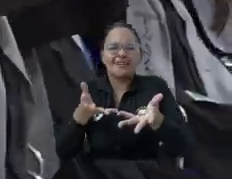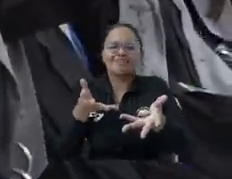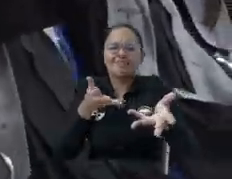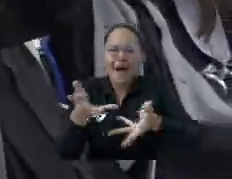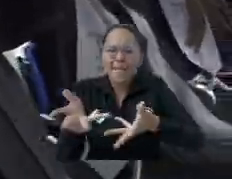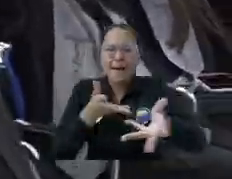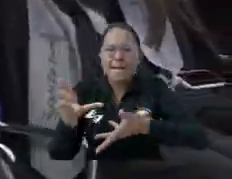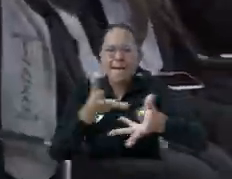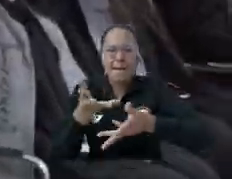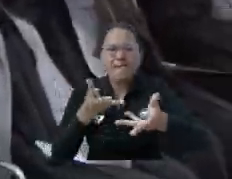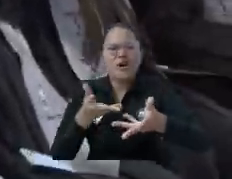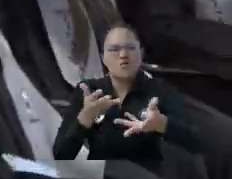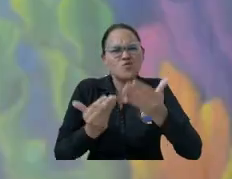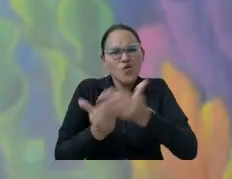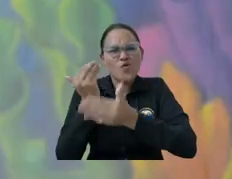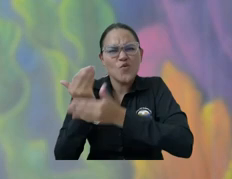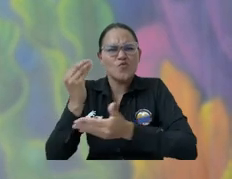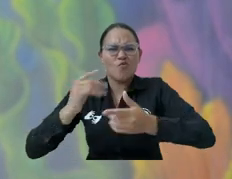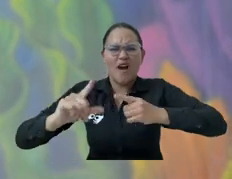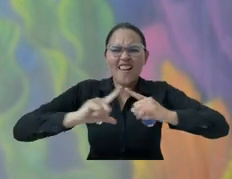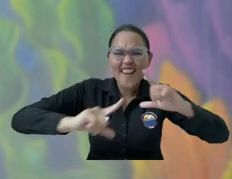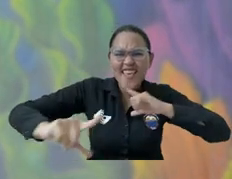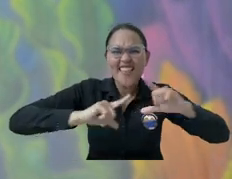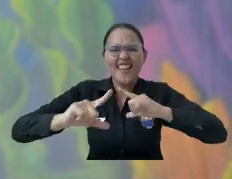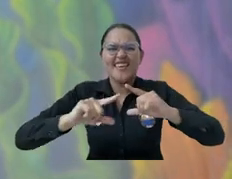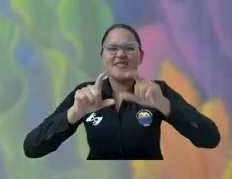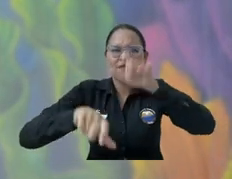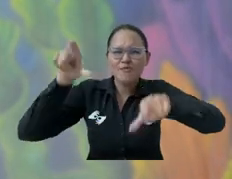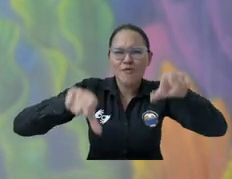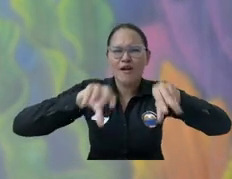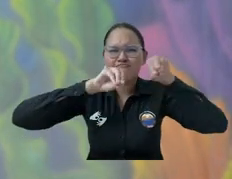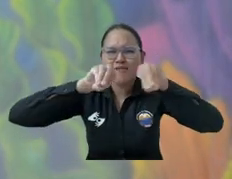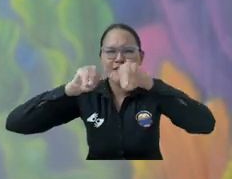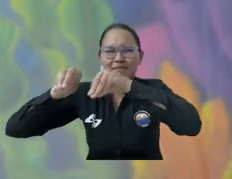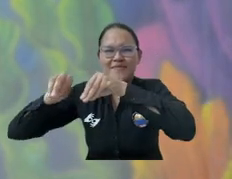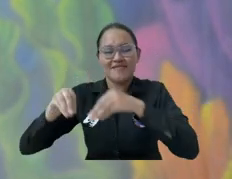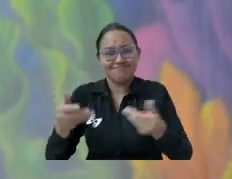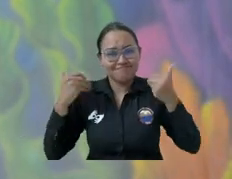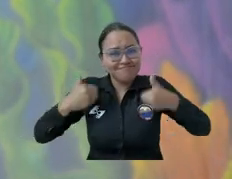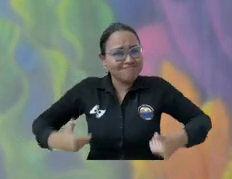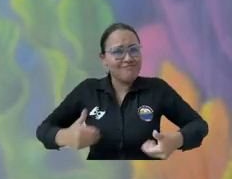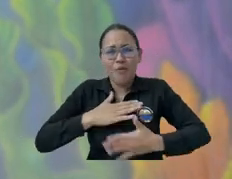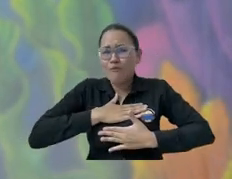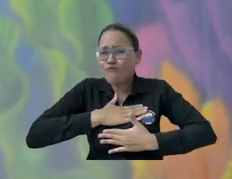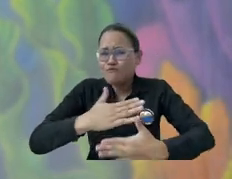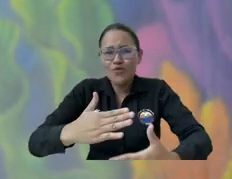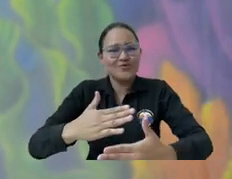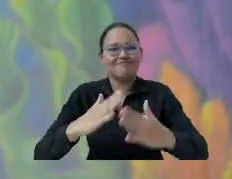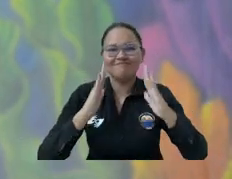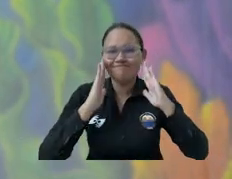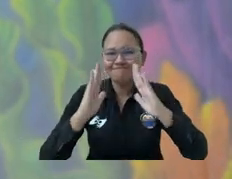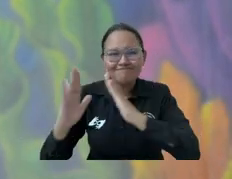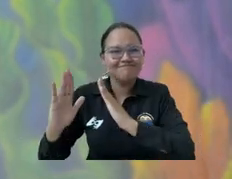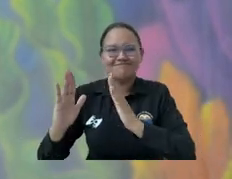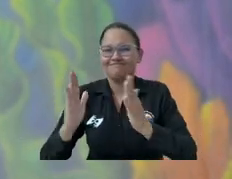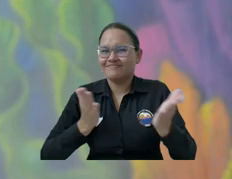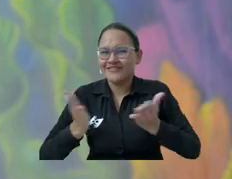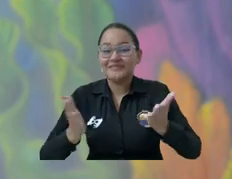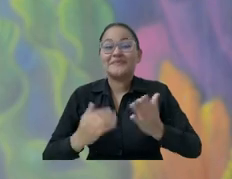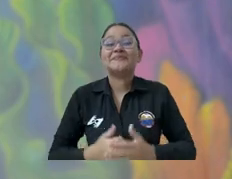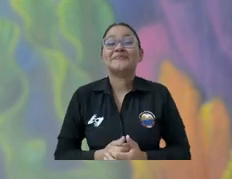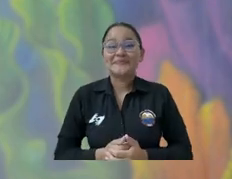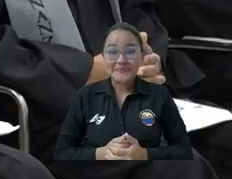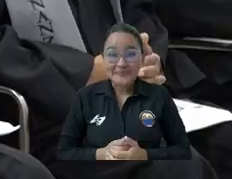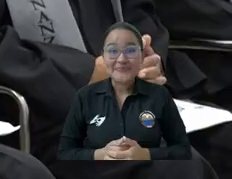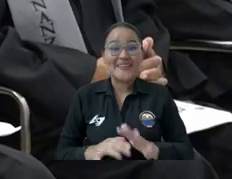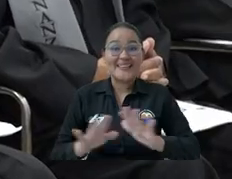a nacer nuevos liderazgos y nuevas personas que van a aprender de esta servidora sobre todo este aprendizaje que tuvimos aquí en